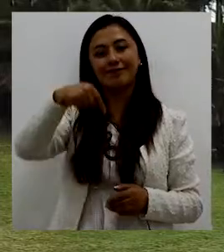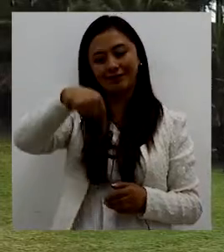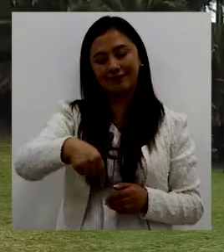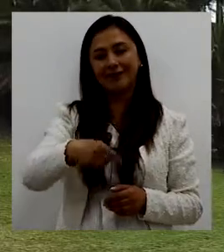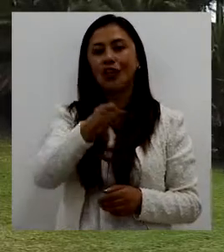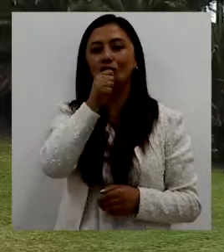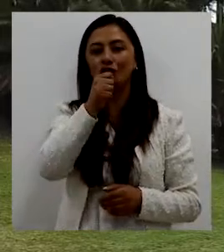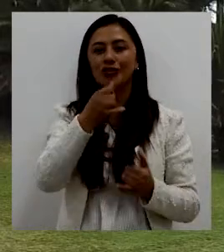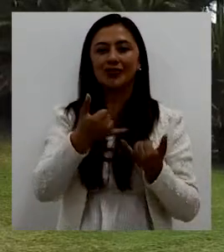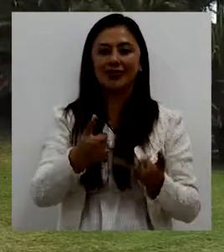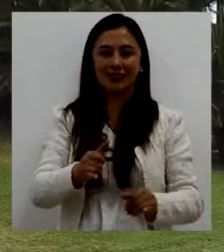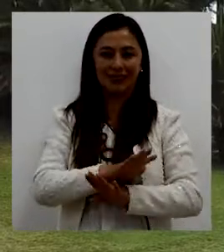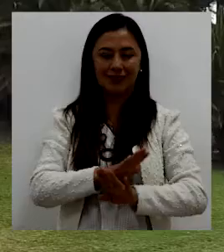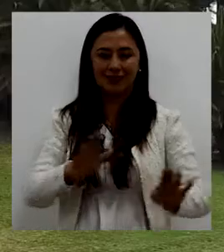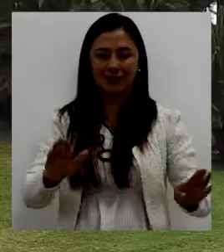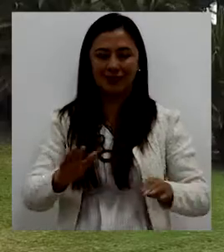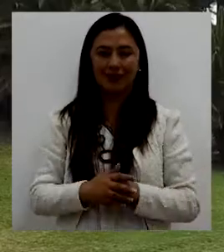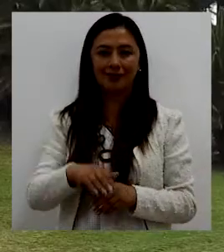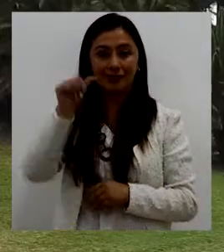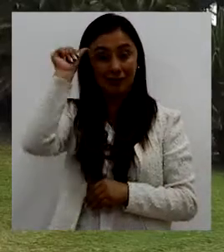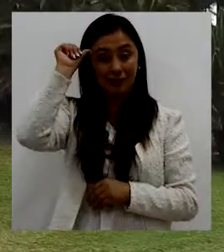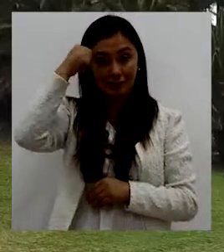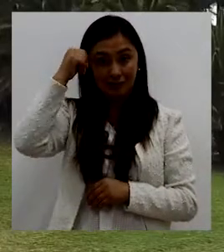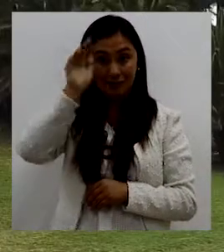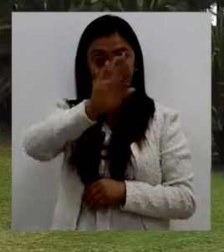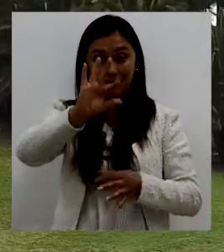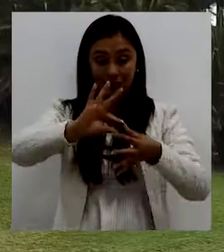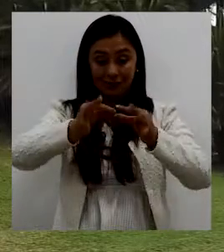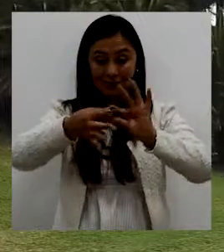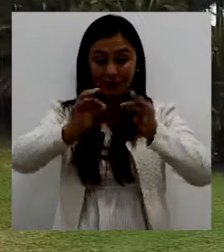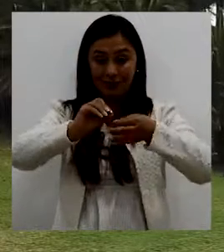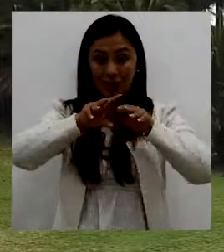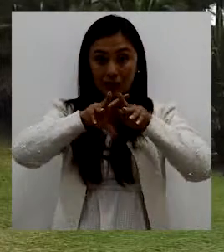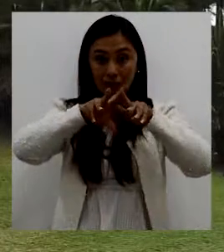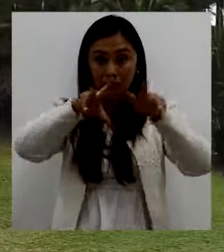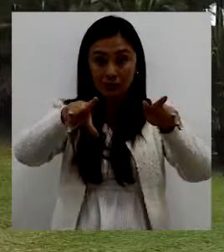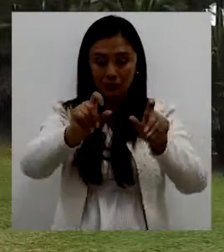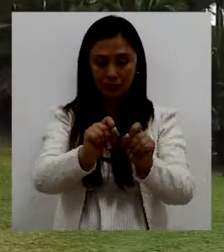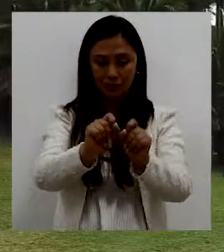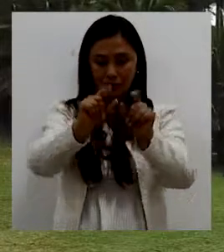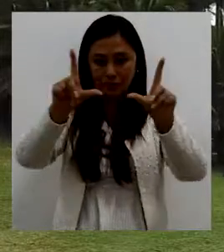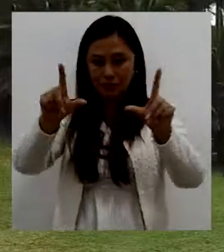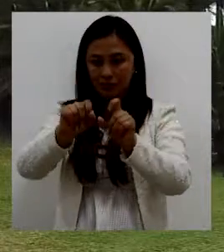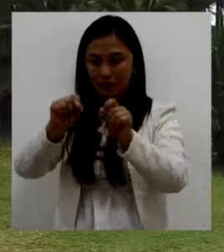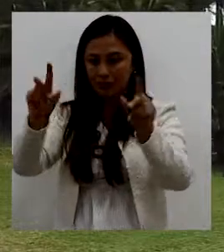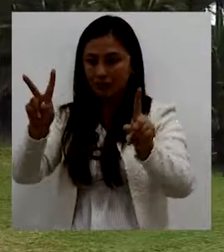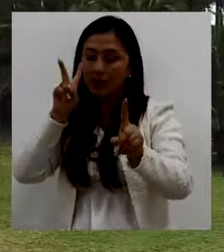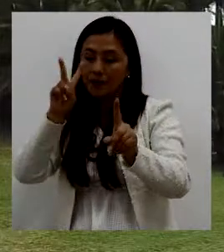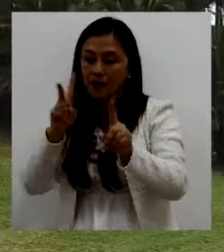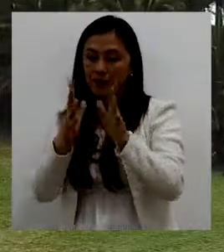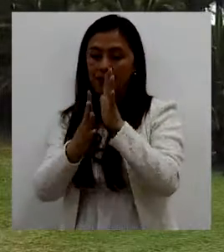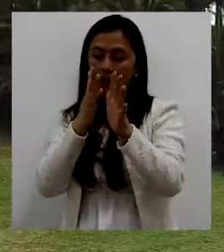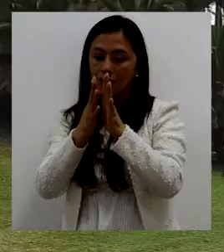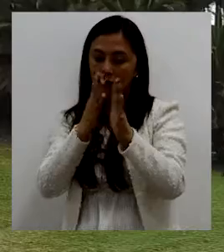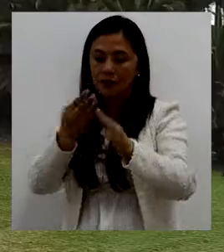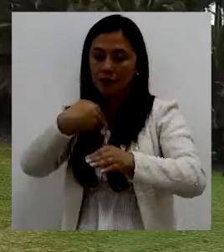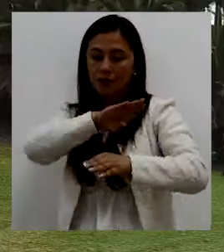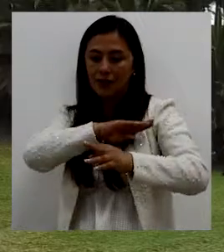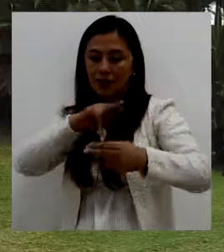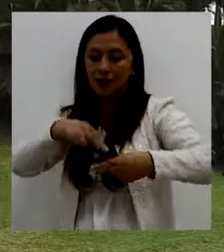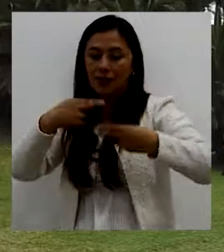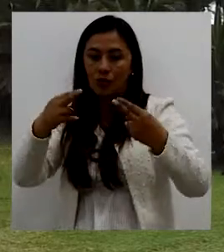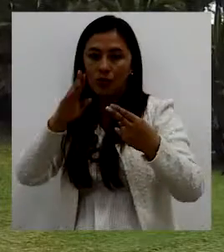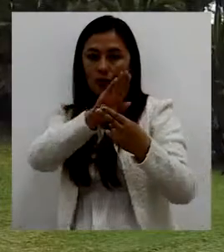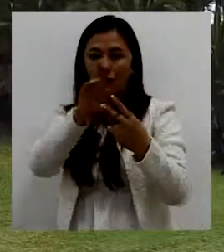Y estas han sido las noticias destacadas de la semana. Recuerde que en nuestras redes sociales usted podrá encontrar esta y toda la información de la Administración